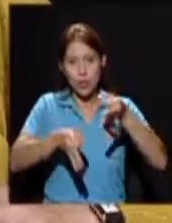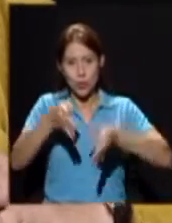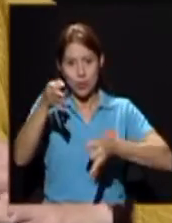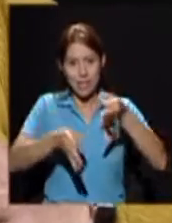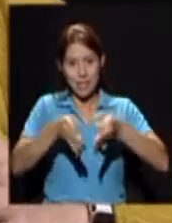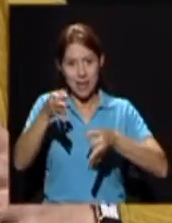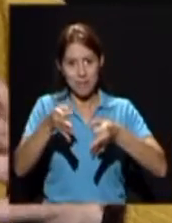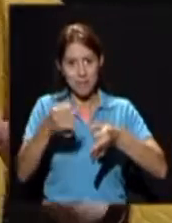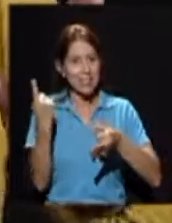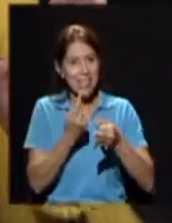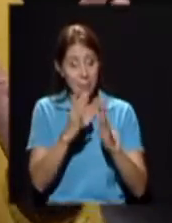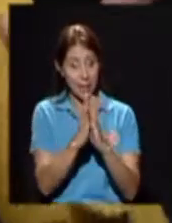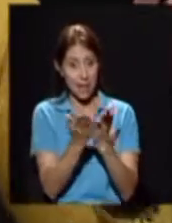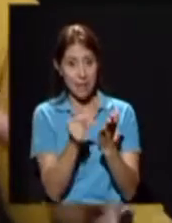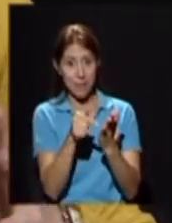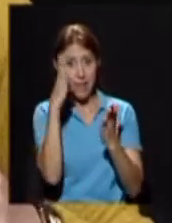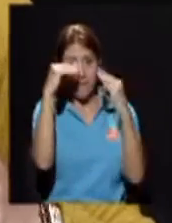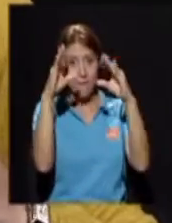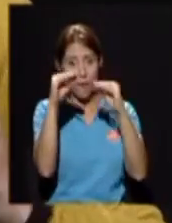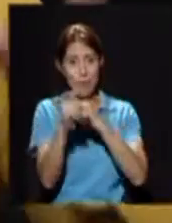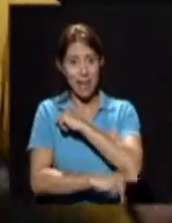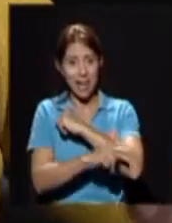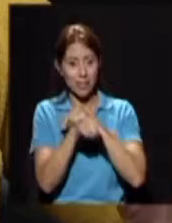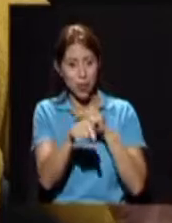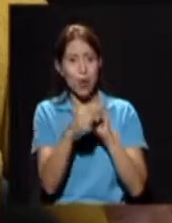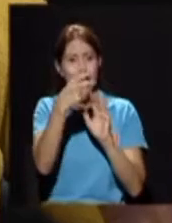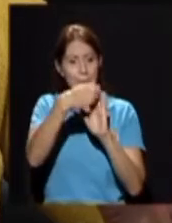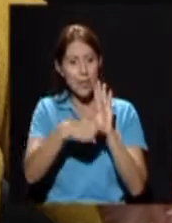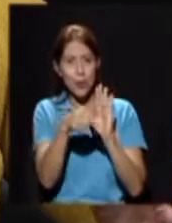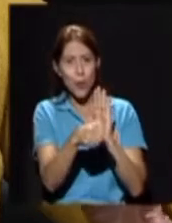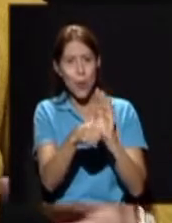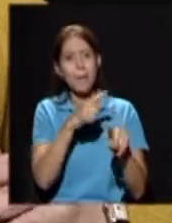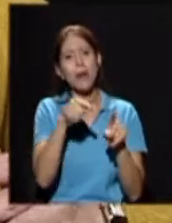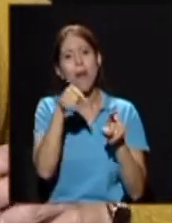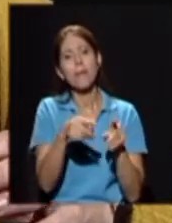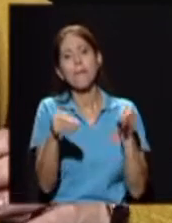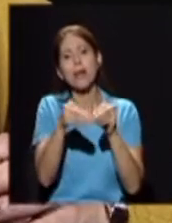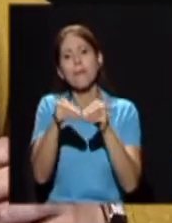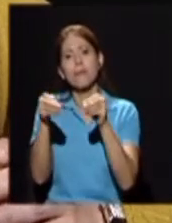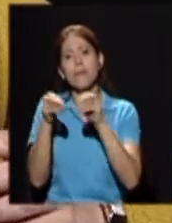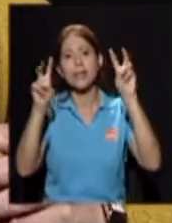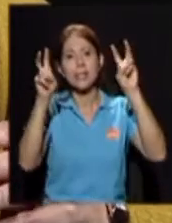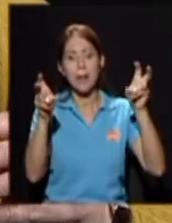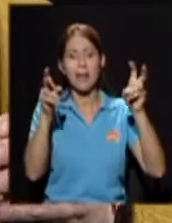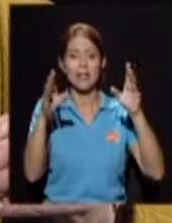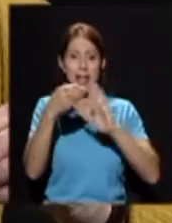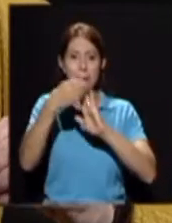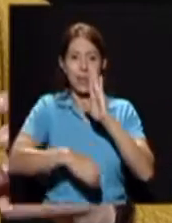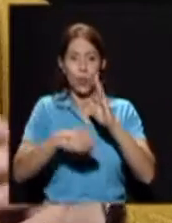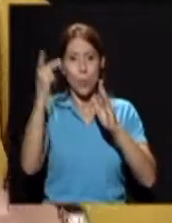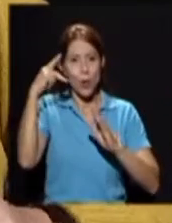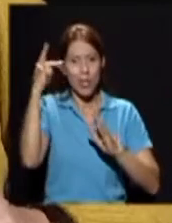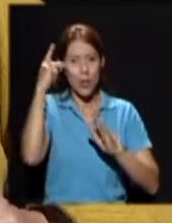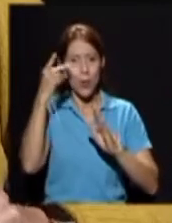Nación, pero ahí en el informe compite con muchísimos otros temas del capítulo político de democracia y